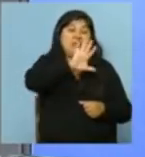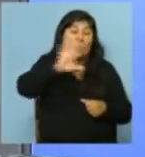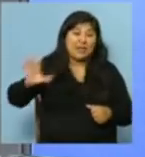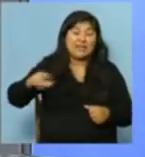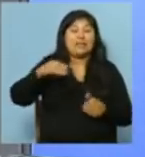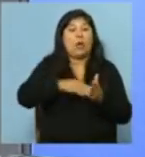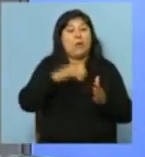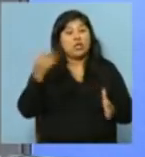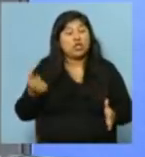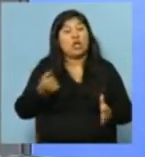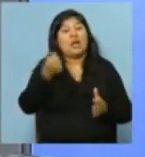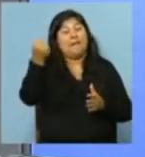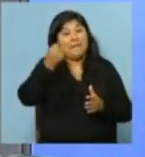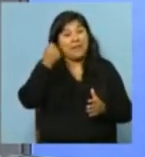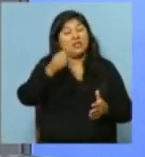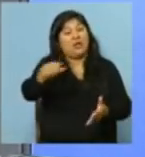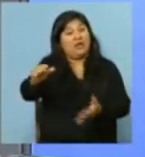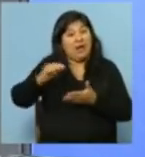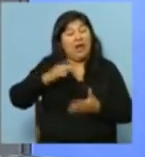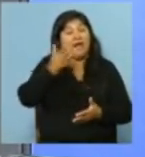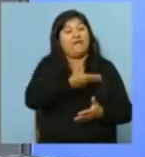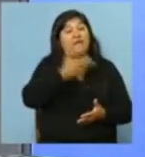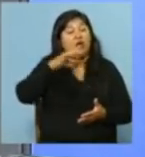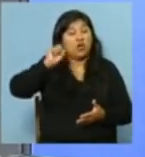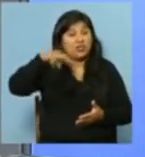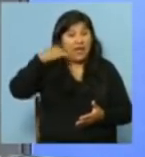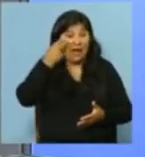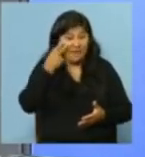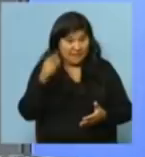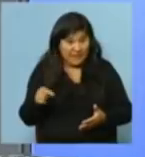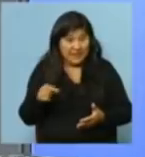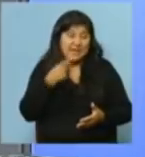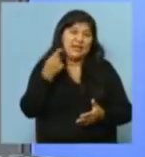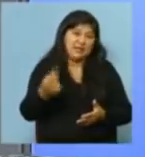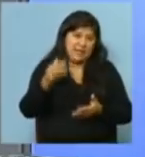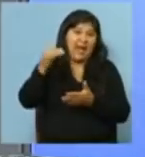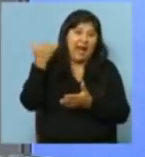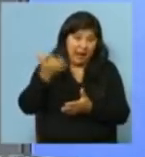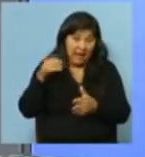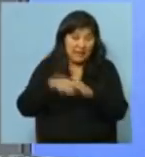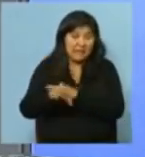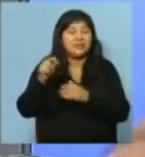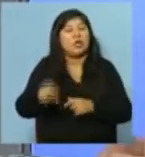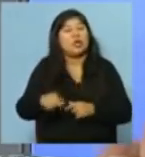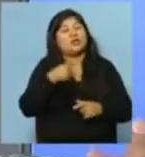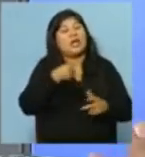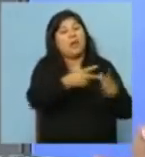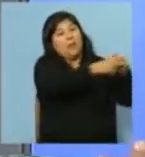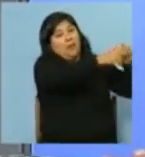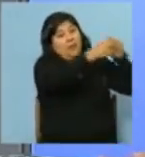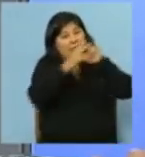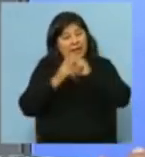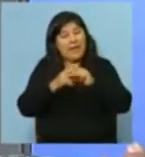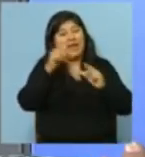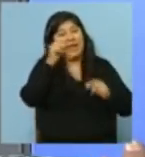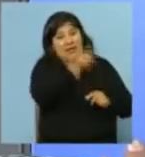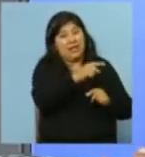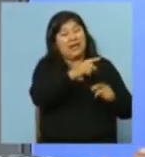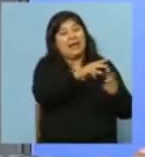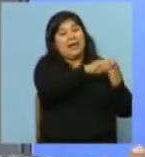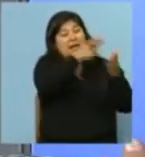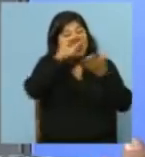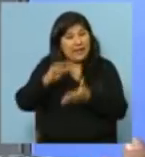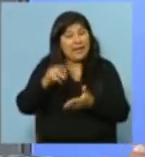millones de pesos que vienen del fonavi entonces Hay posibilidad de la obtención de un crédito que se va a garantizar con la cuota del fonavi para la construcción de